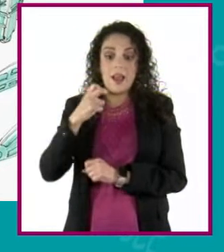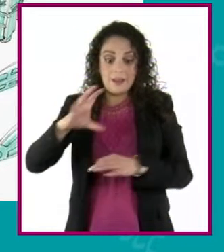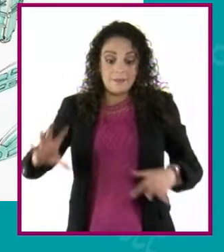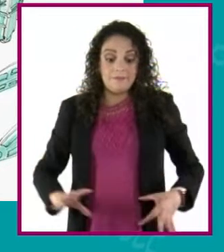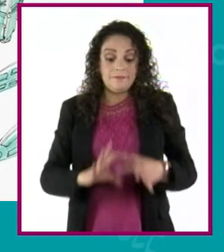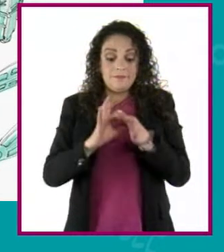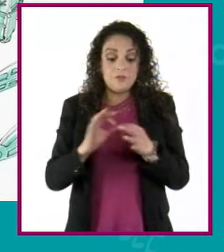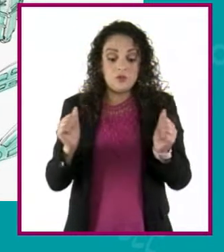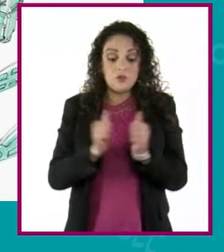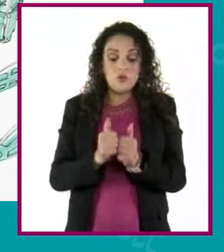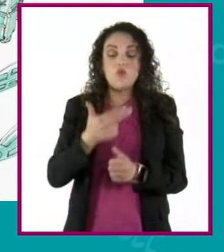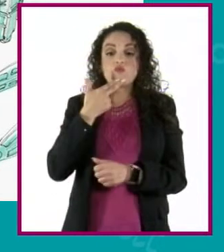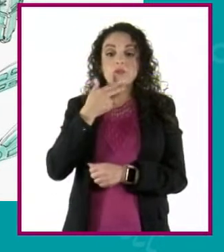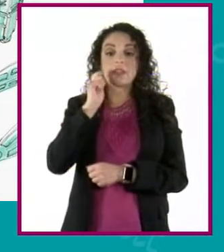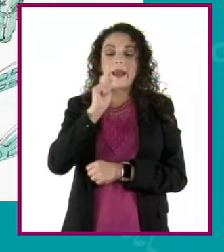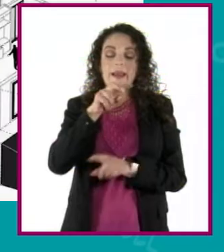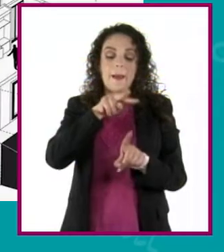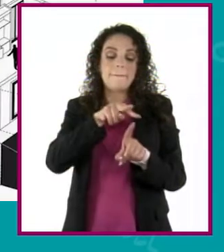de la perspectiva.